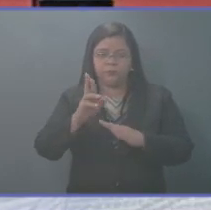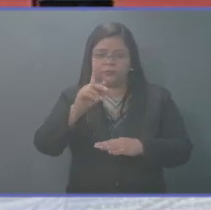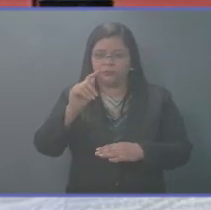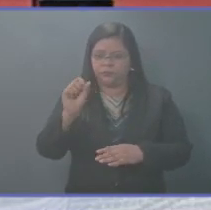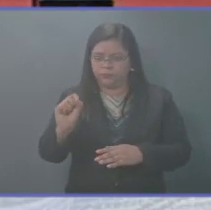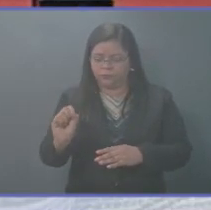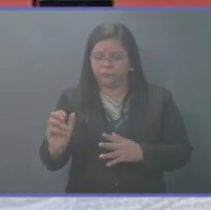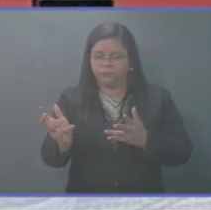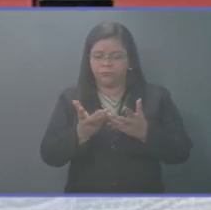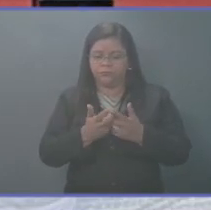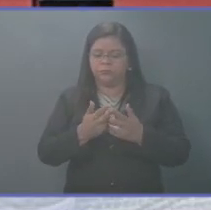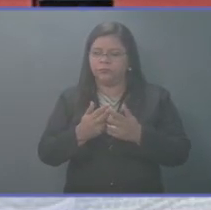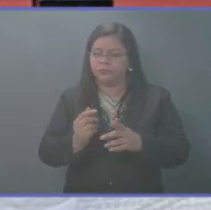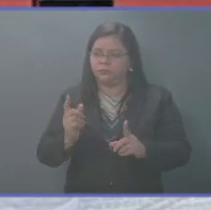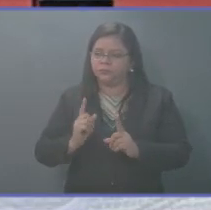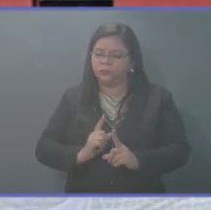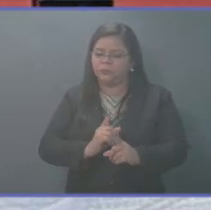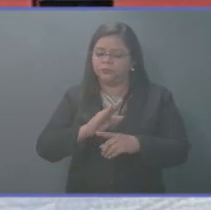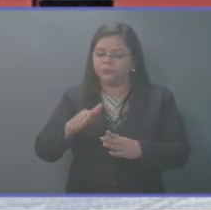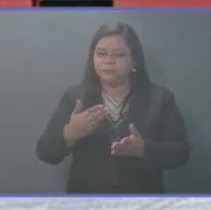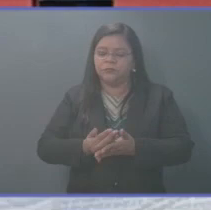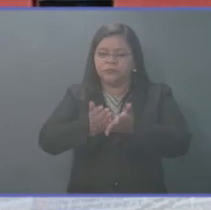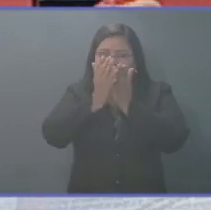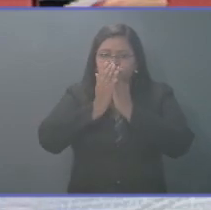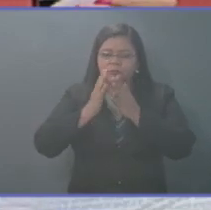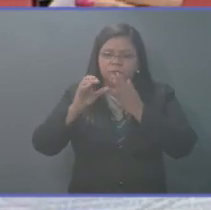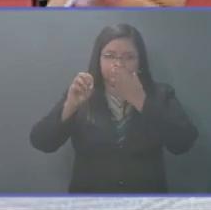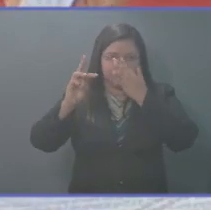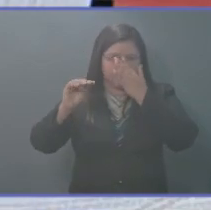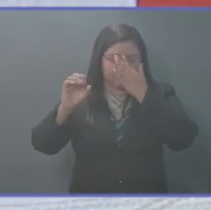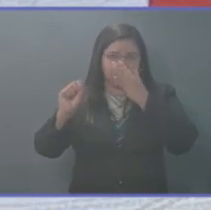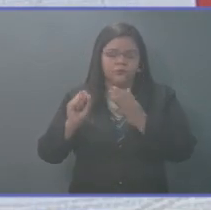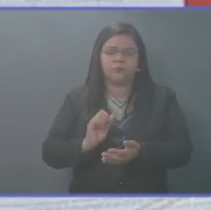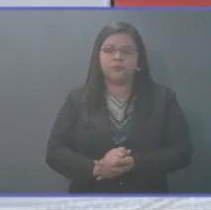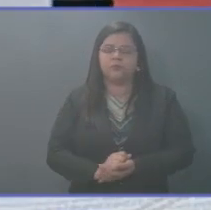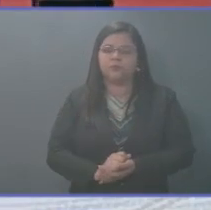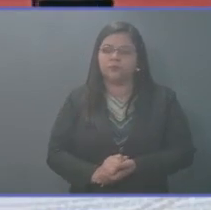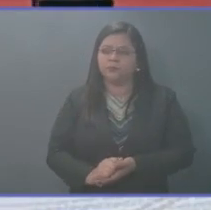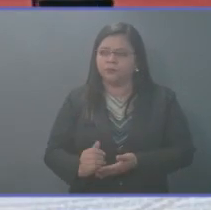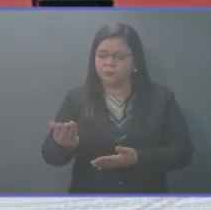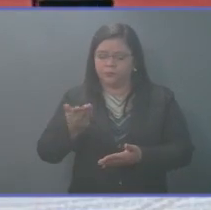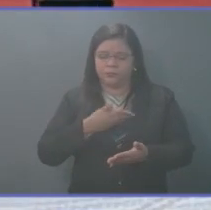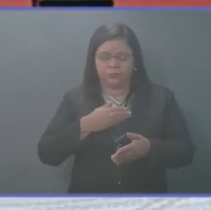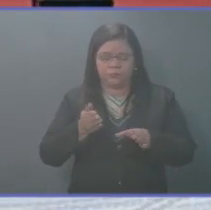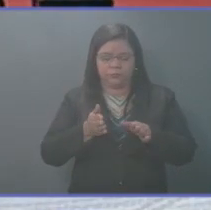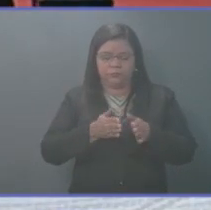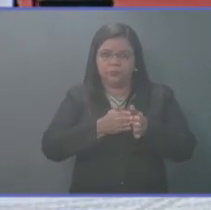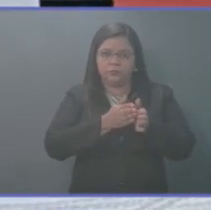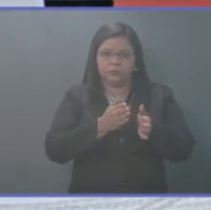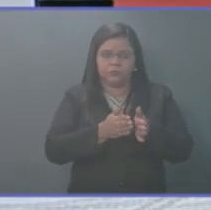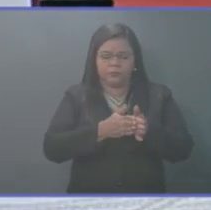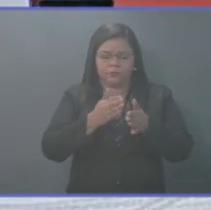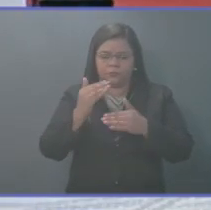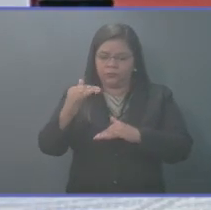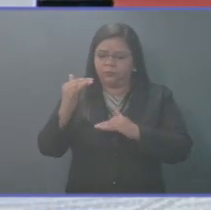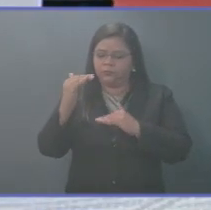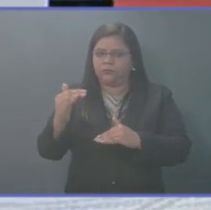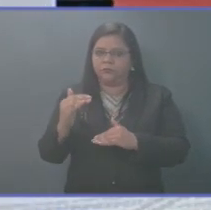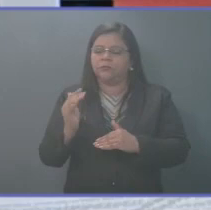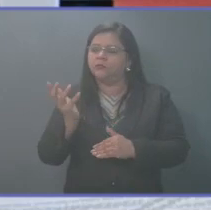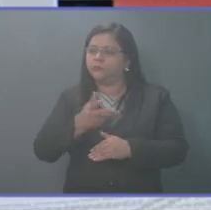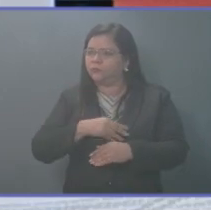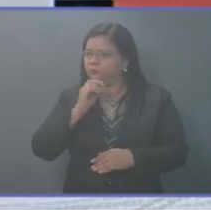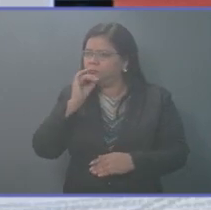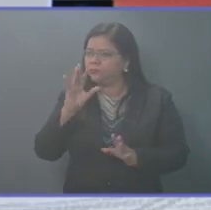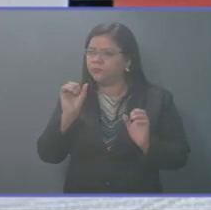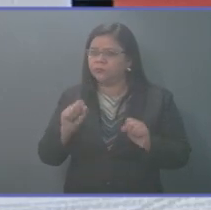hecho en base a la guía del agua de la oms nos da los rangos por eso hablábamos que en medicina no se puede hablar